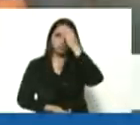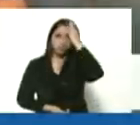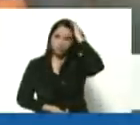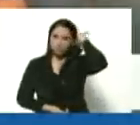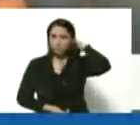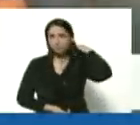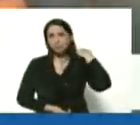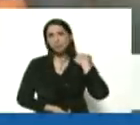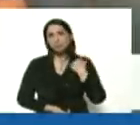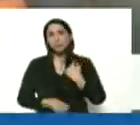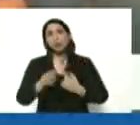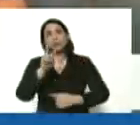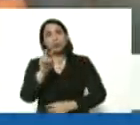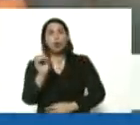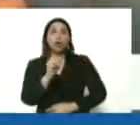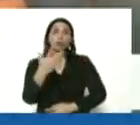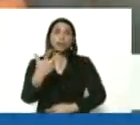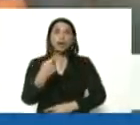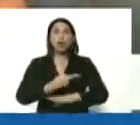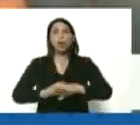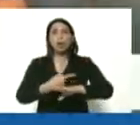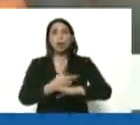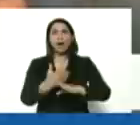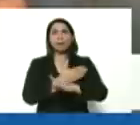Dos o tres horas antes de su captura.